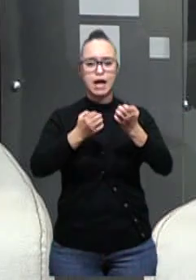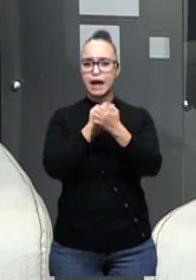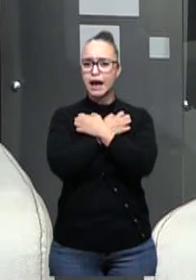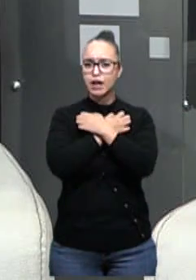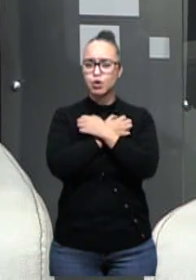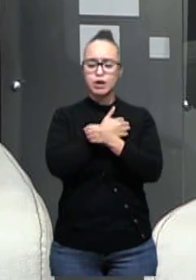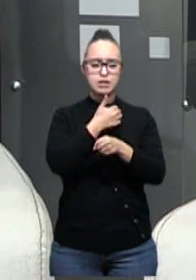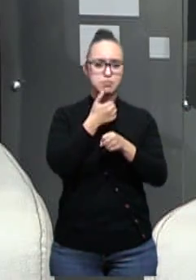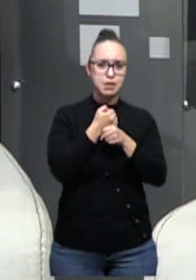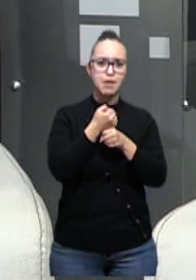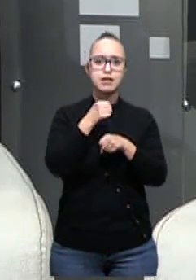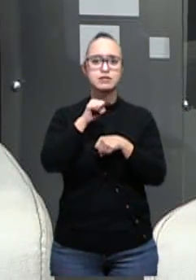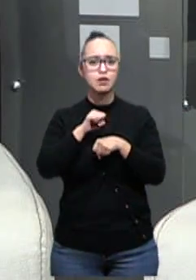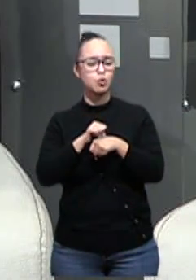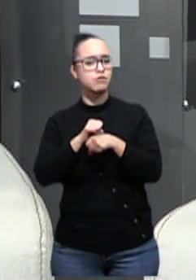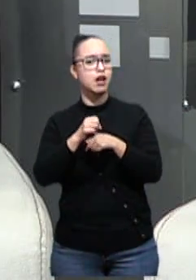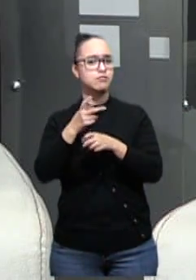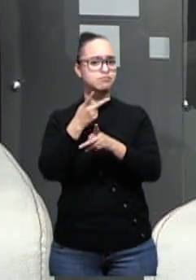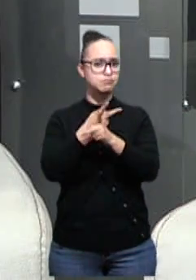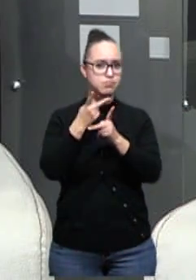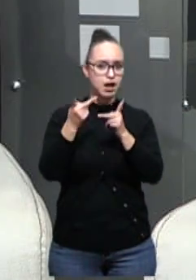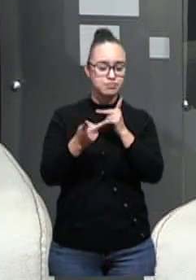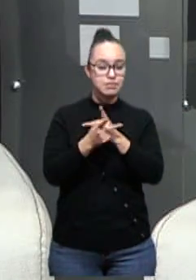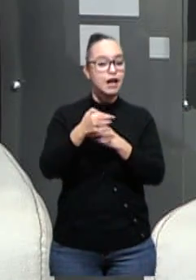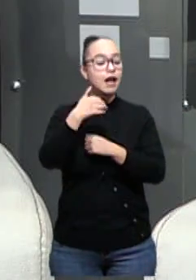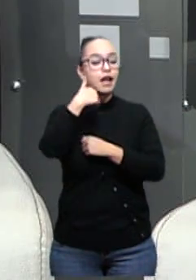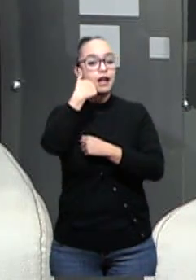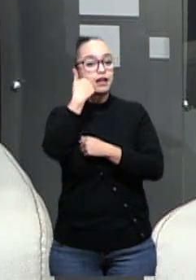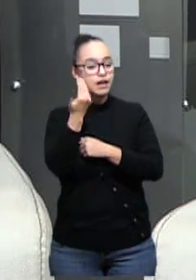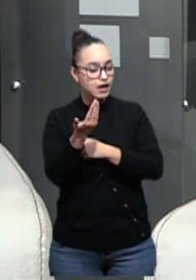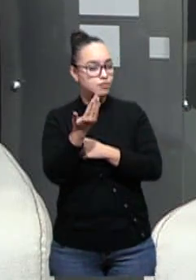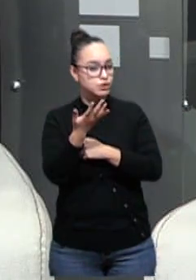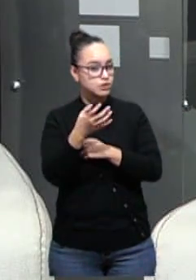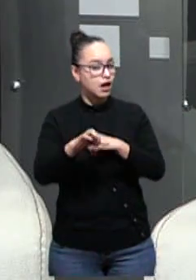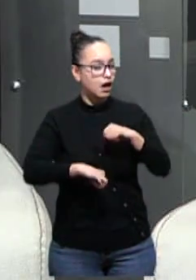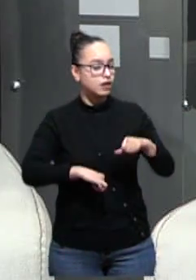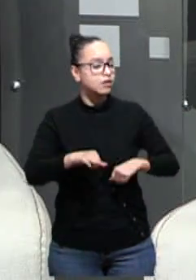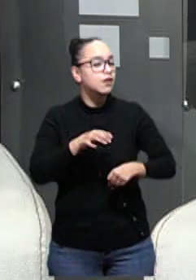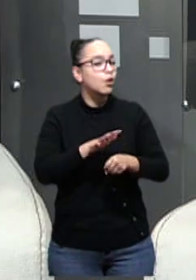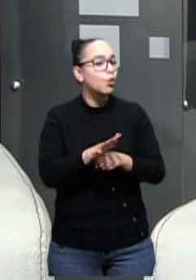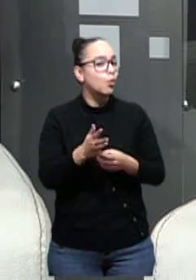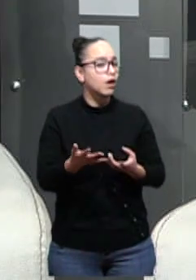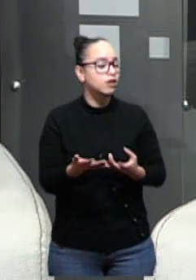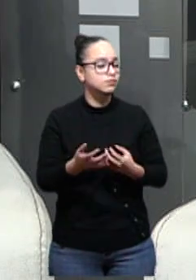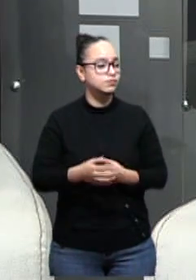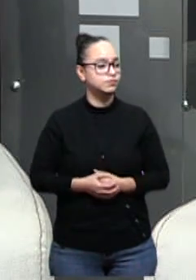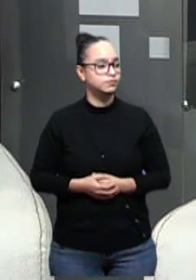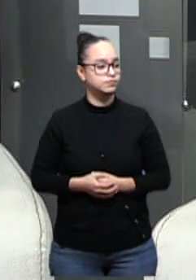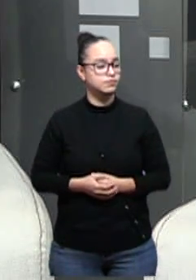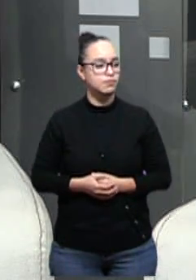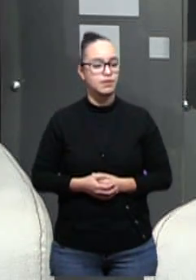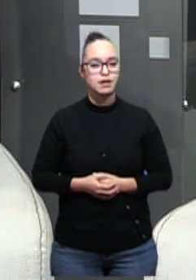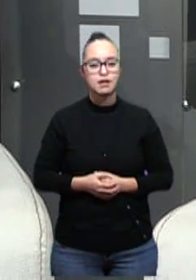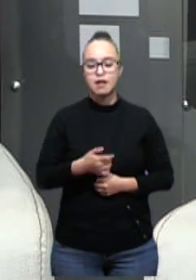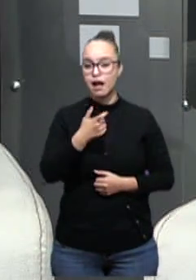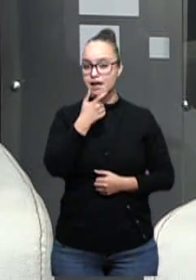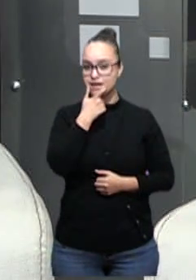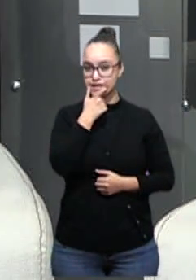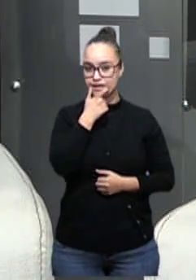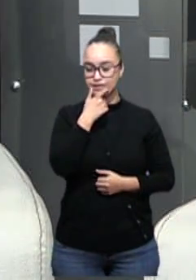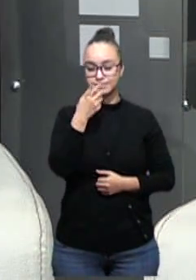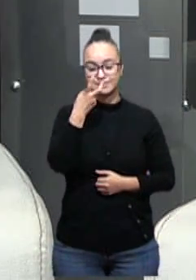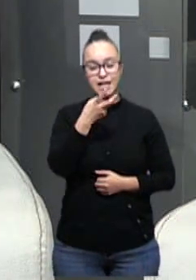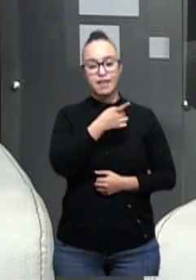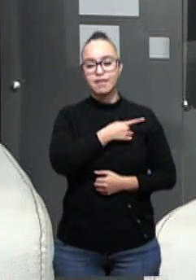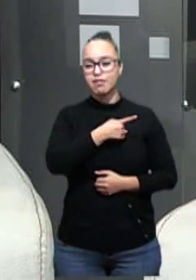una de las primeras acciones que queremos implementar, pues en breve, es el inglés. El inglés debe de ser